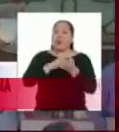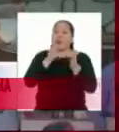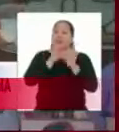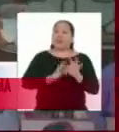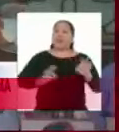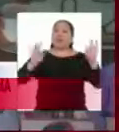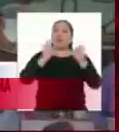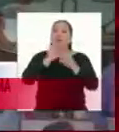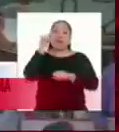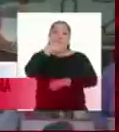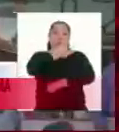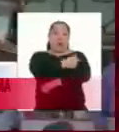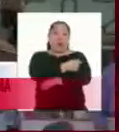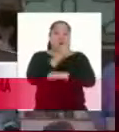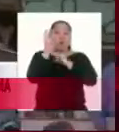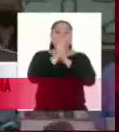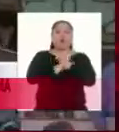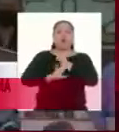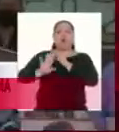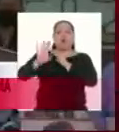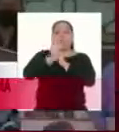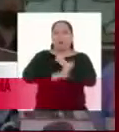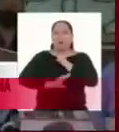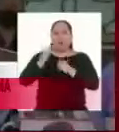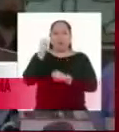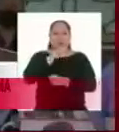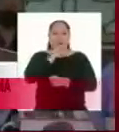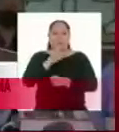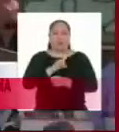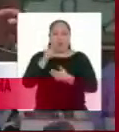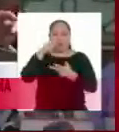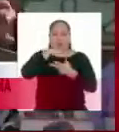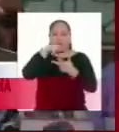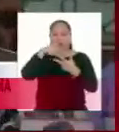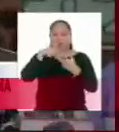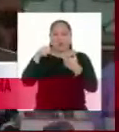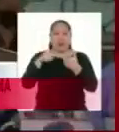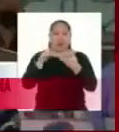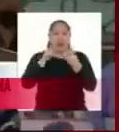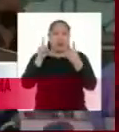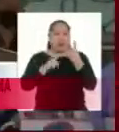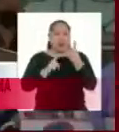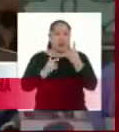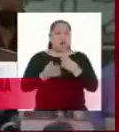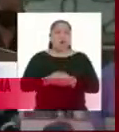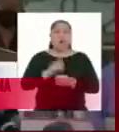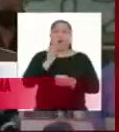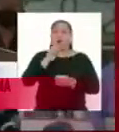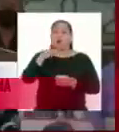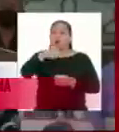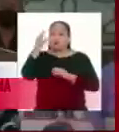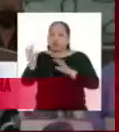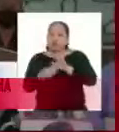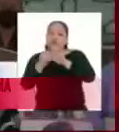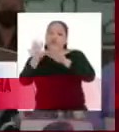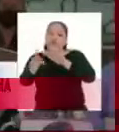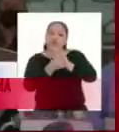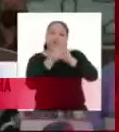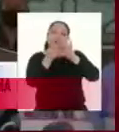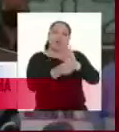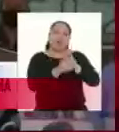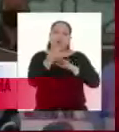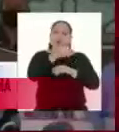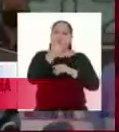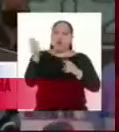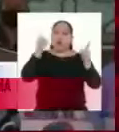nos protege. Las vacunas que estamos usando, que son 3 o 4 y pronto añadiremos otras marcas de